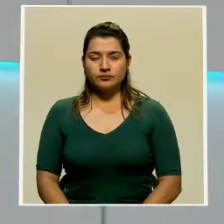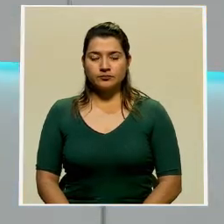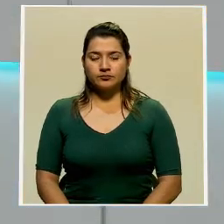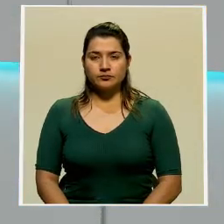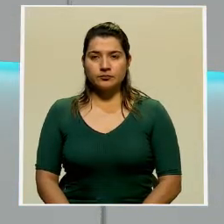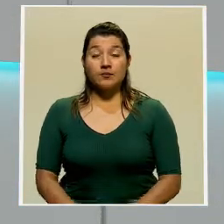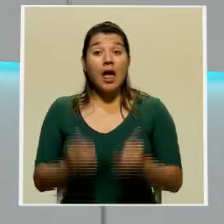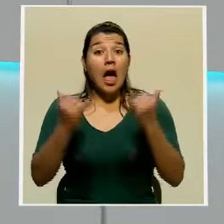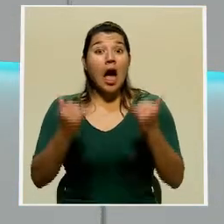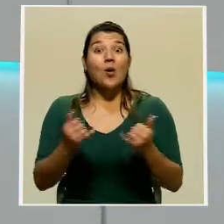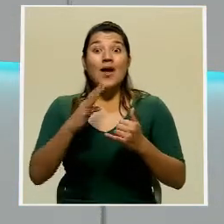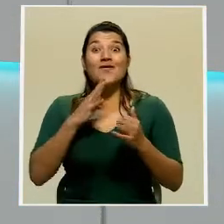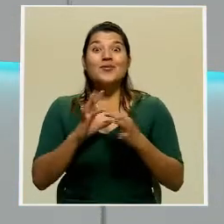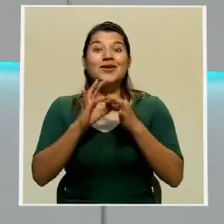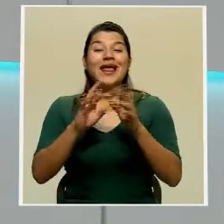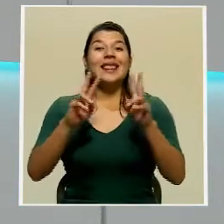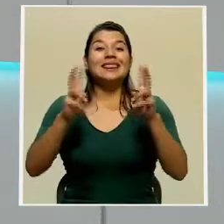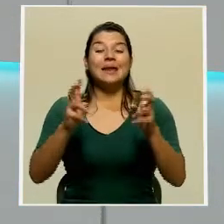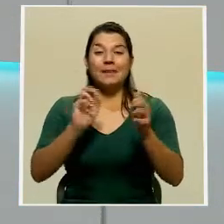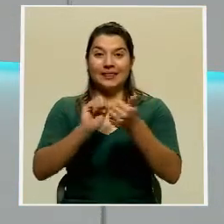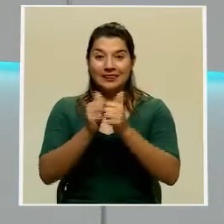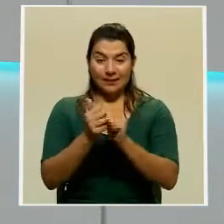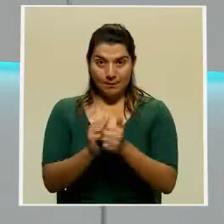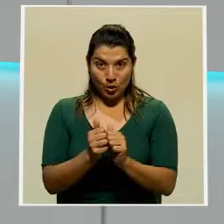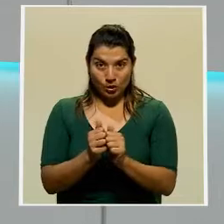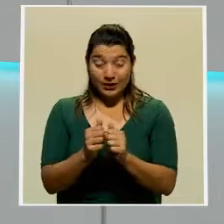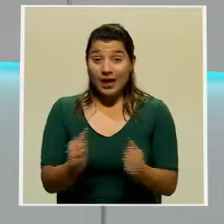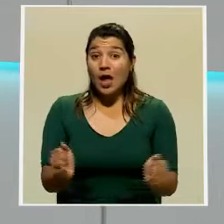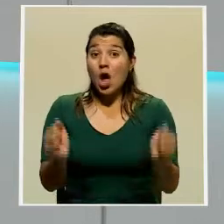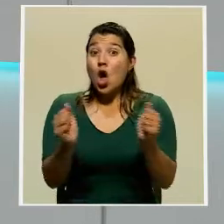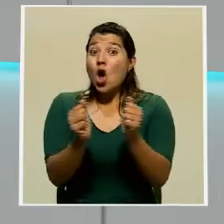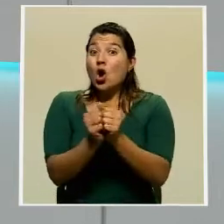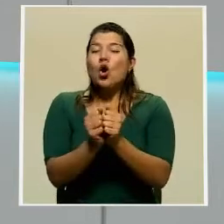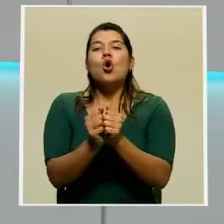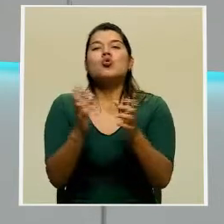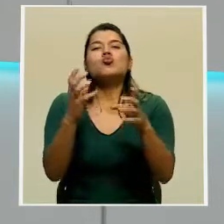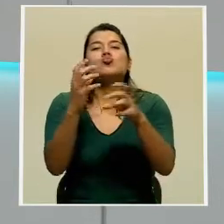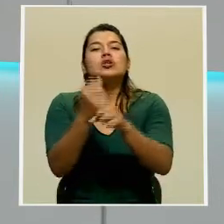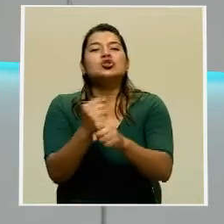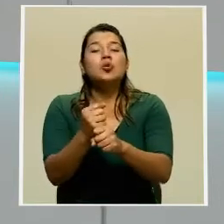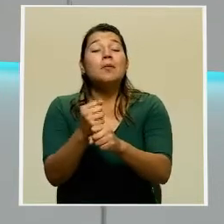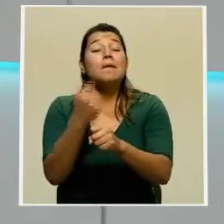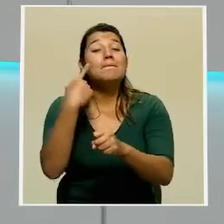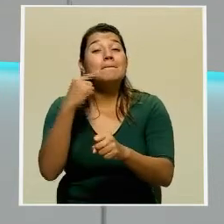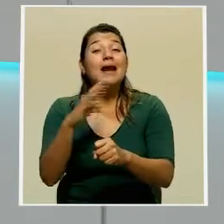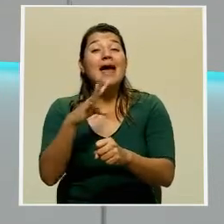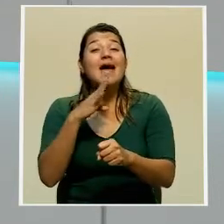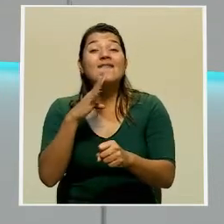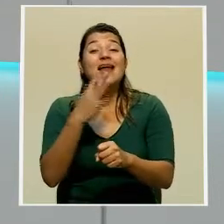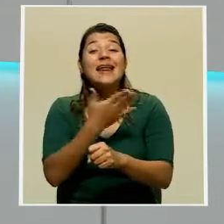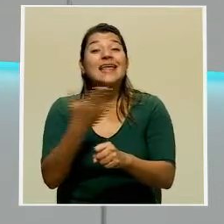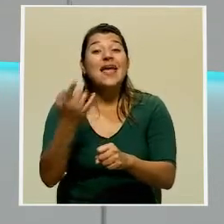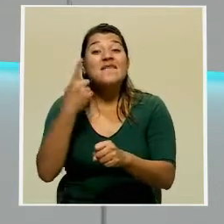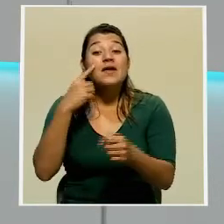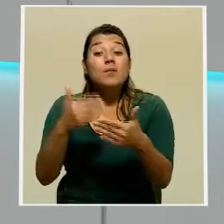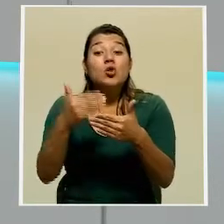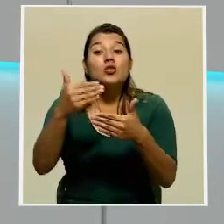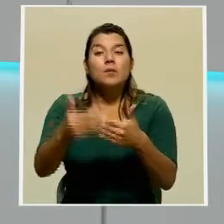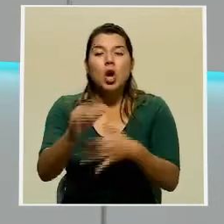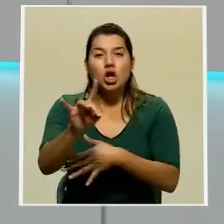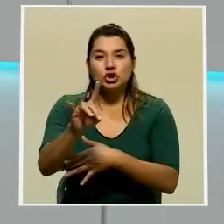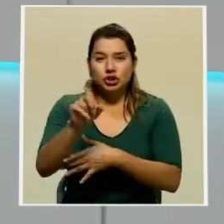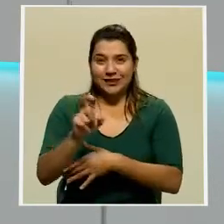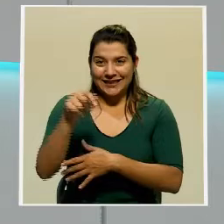Nos movemos ahora a los deportes con un adelanto de lo que vamos a ver 8:30 en Deportivas